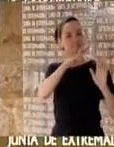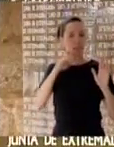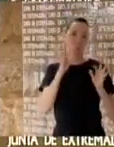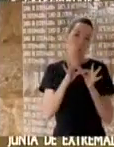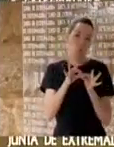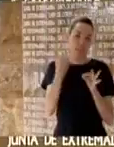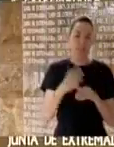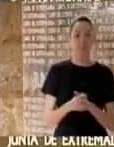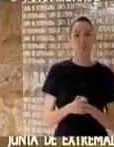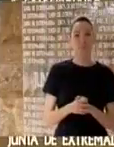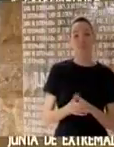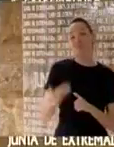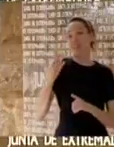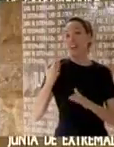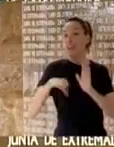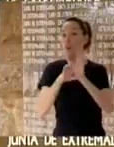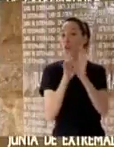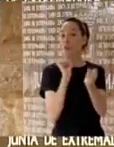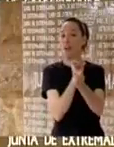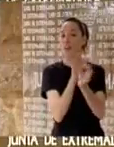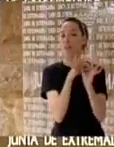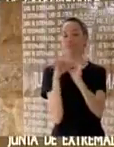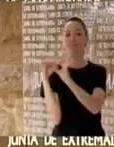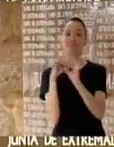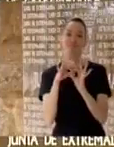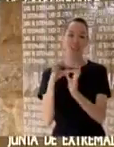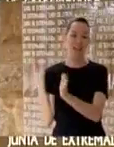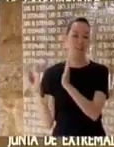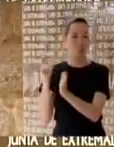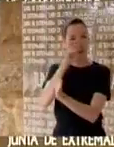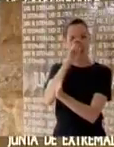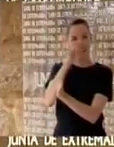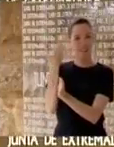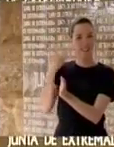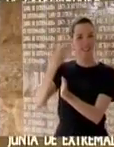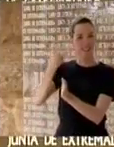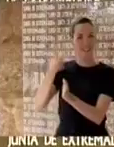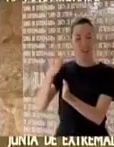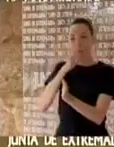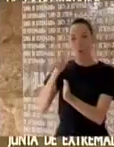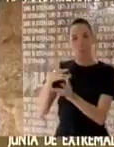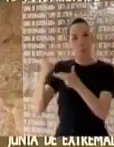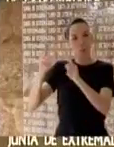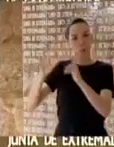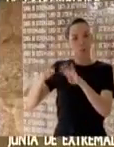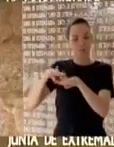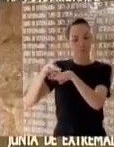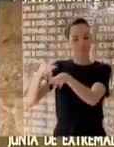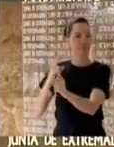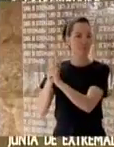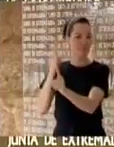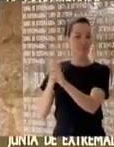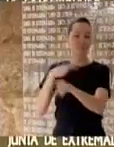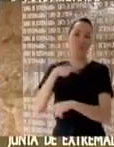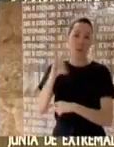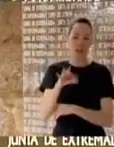existía en el Código Penal de los delitos de rebelión estaban vinculados, y además textualmente se dice, con el alzamiento. En consecuencia, lo que